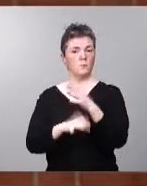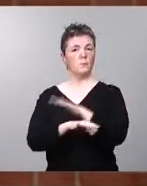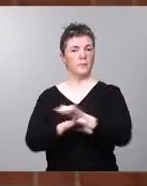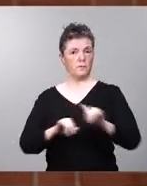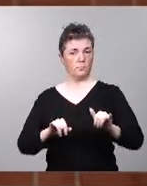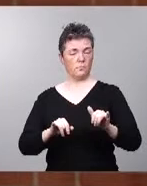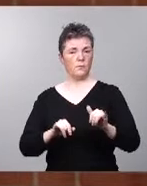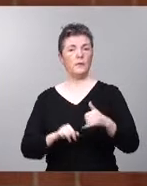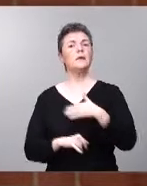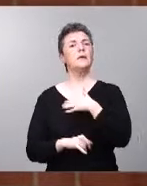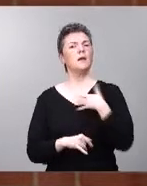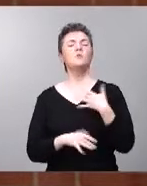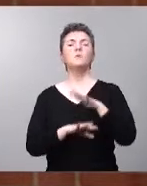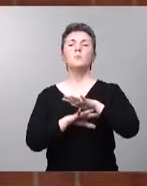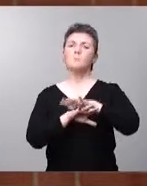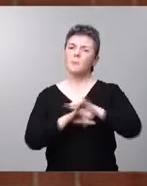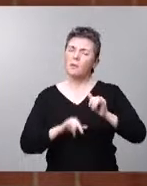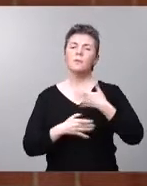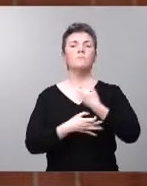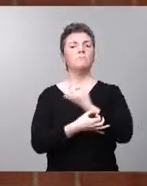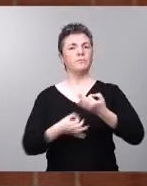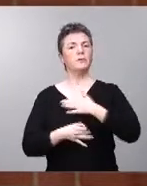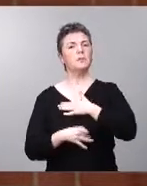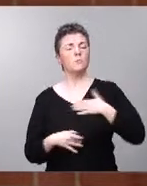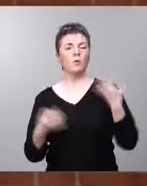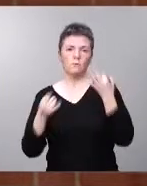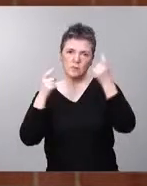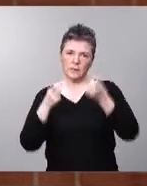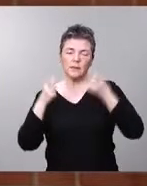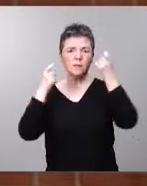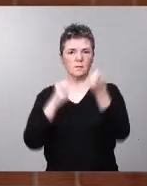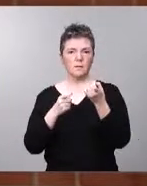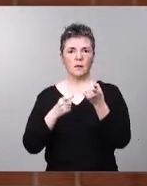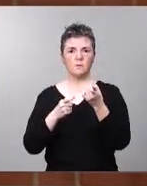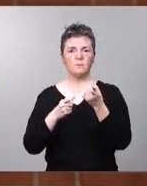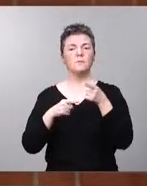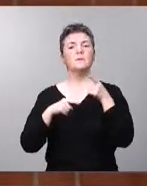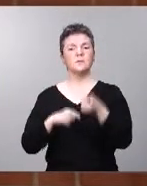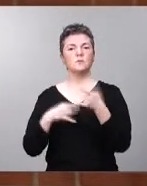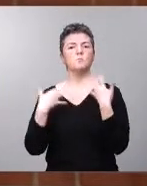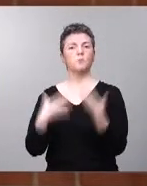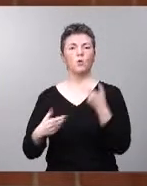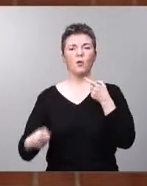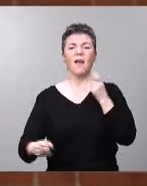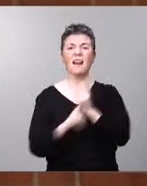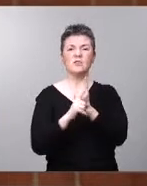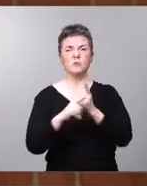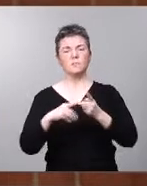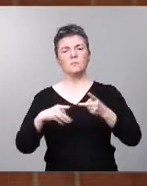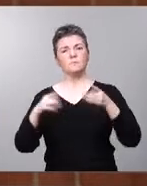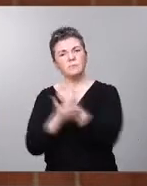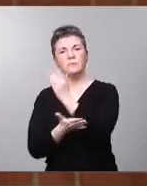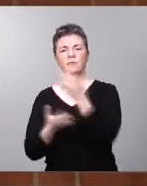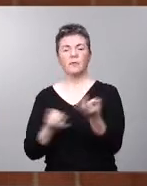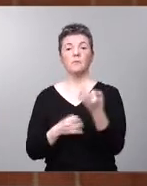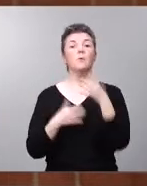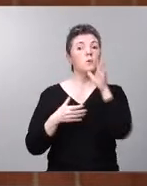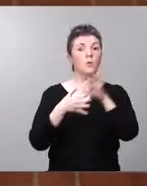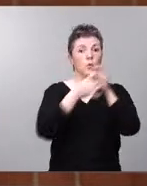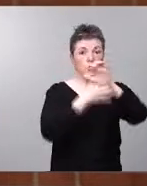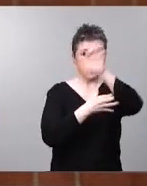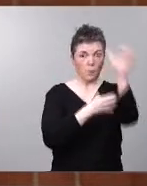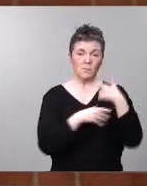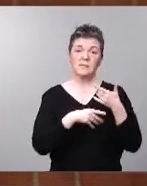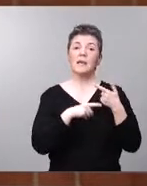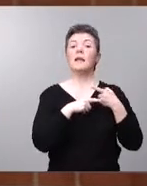que sea efectiva debemos intentar frenar cuanto antes esta agresión por eso la unión europea y el resto de aliados de la unión